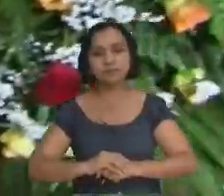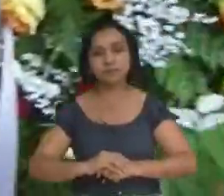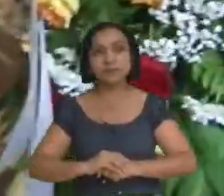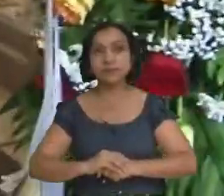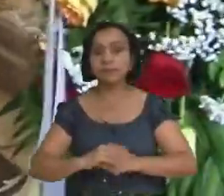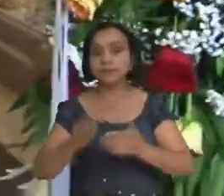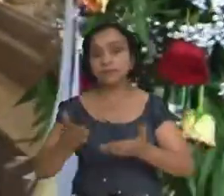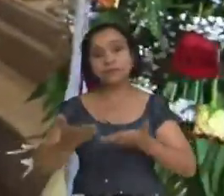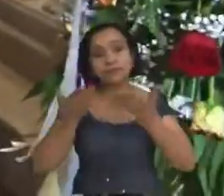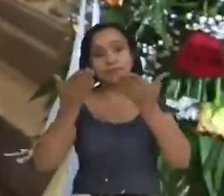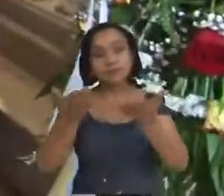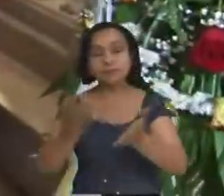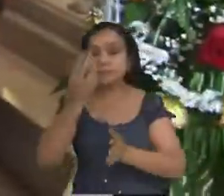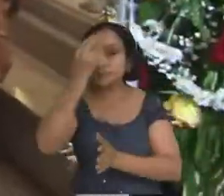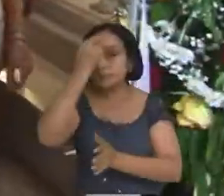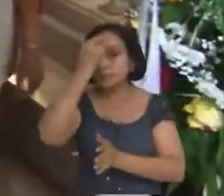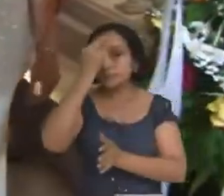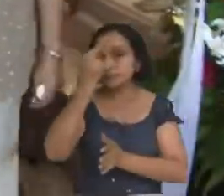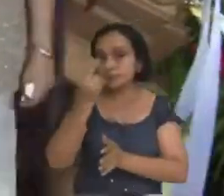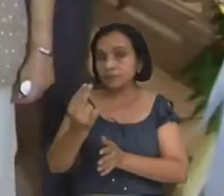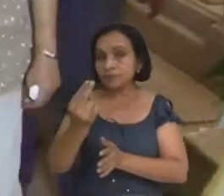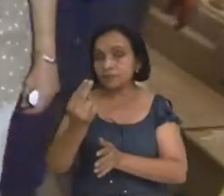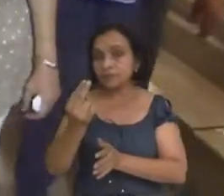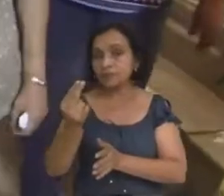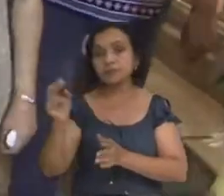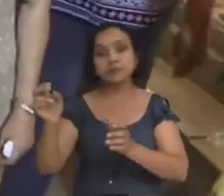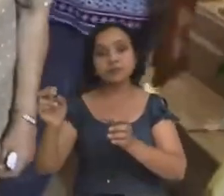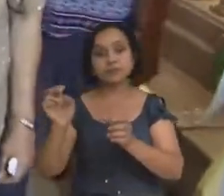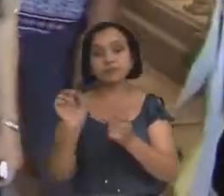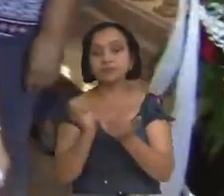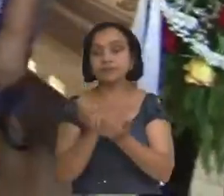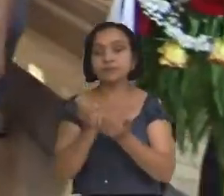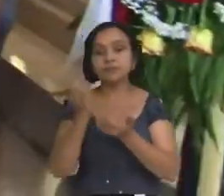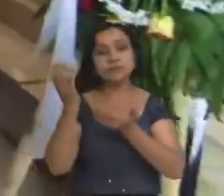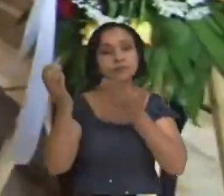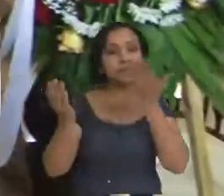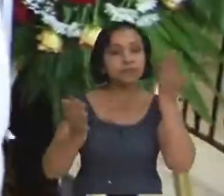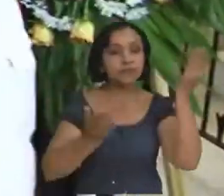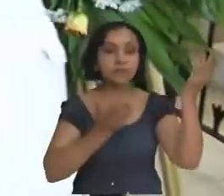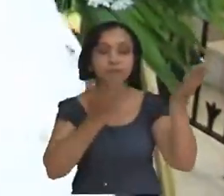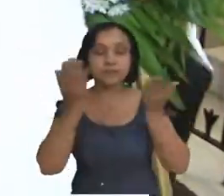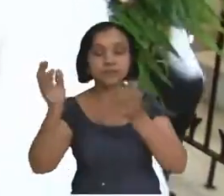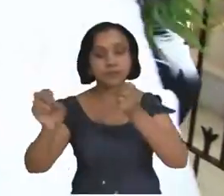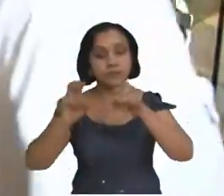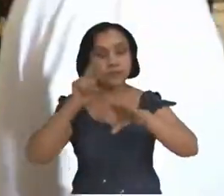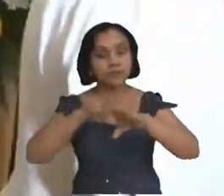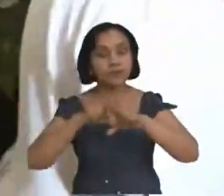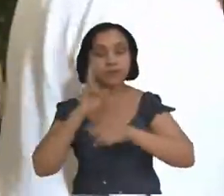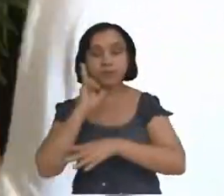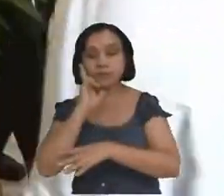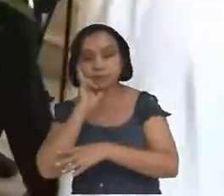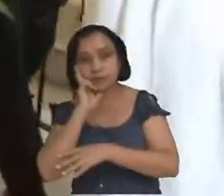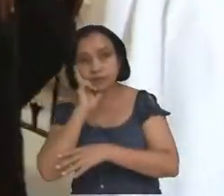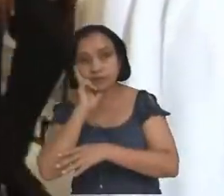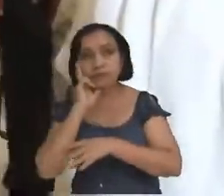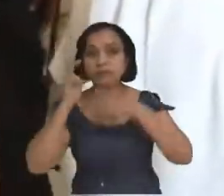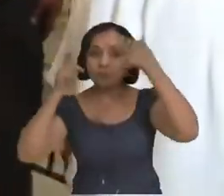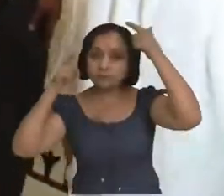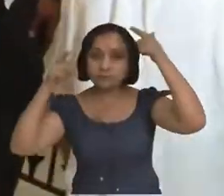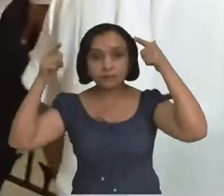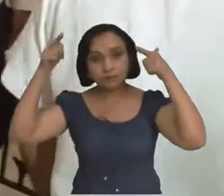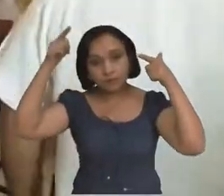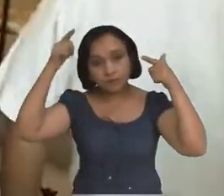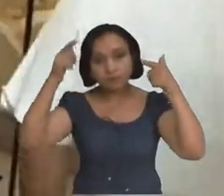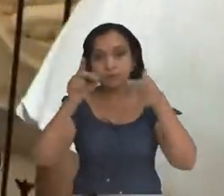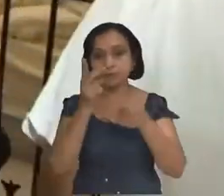Rindiendo homenaje al héroe nacional y al poeta universal Rubén Darío, tal vez junto con Sandino son los